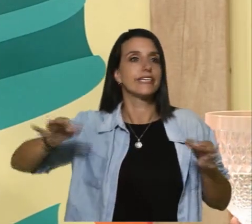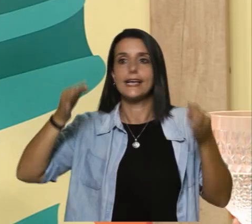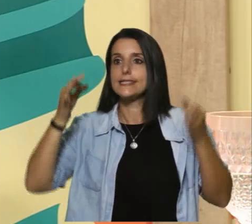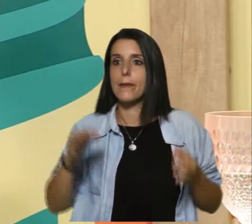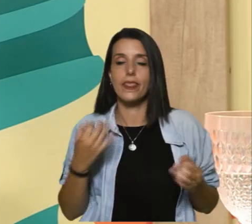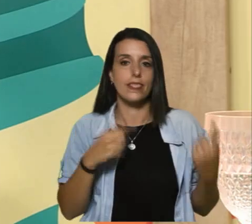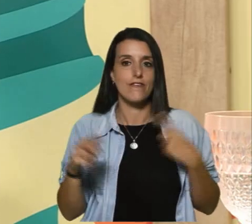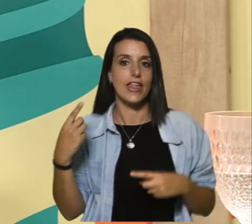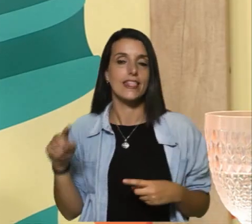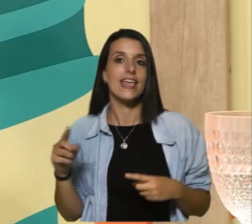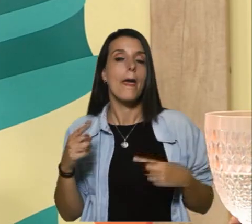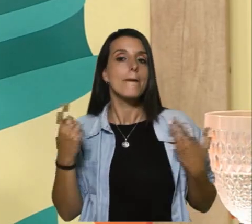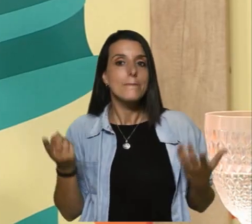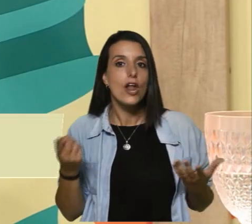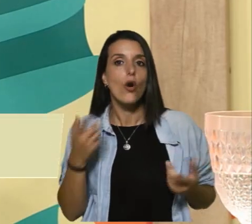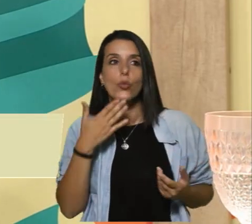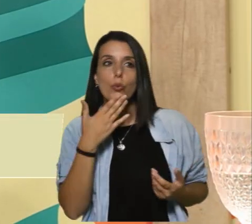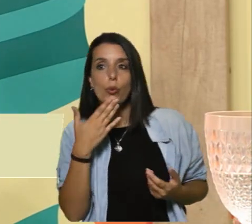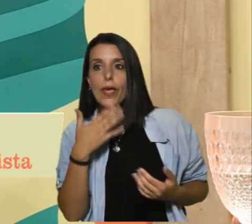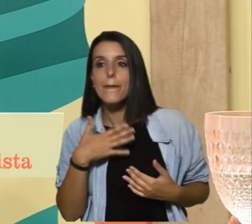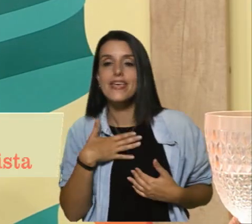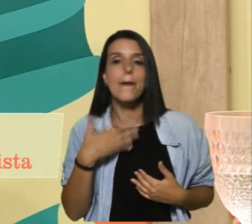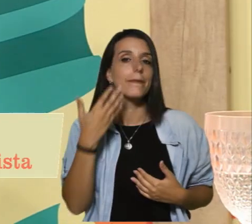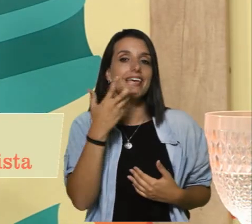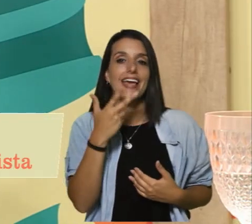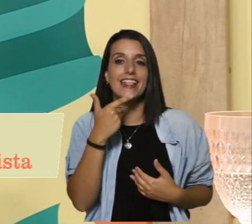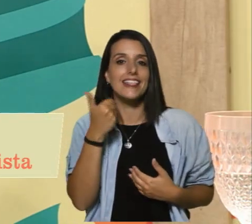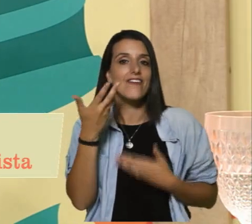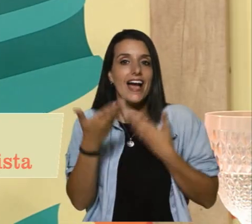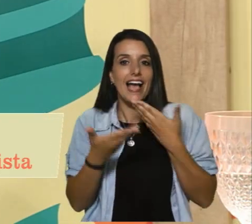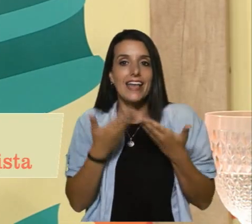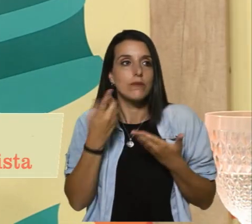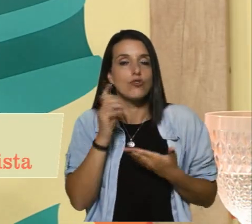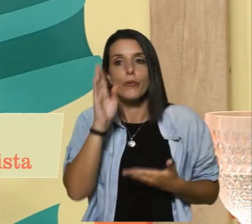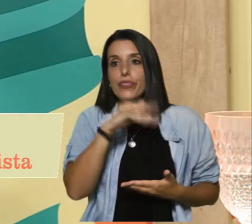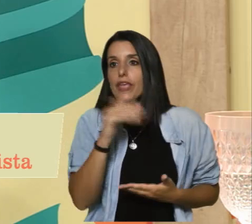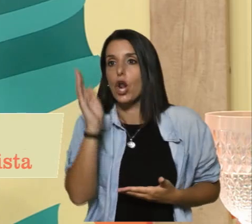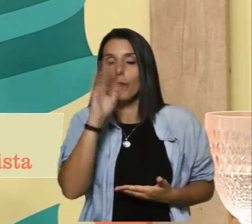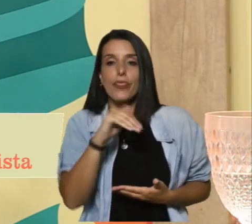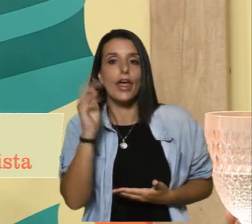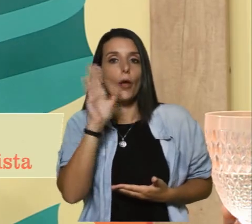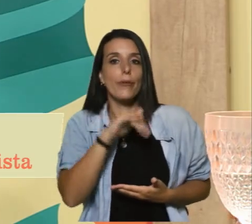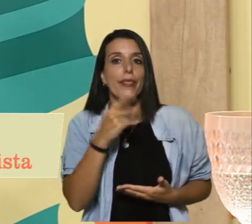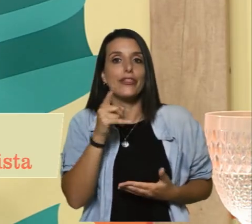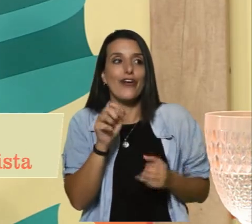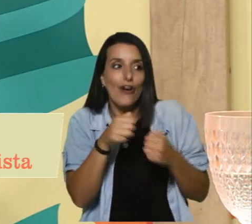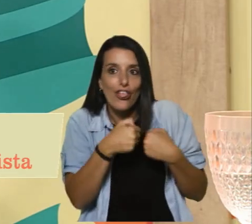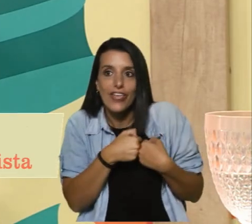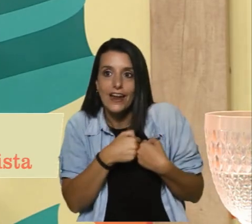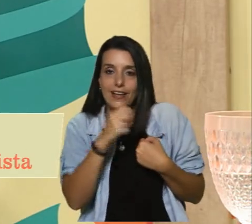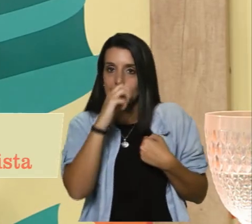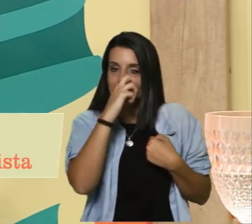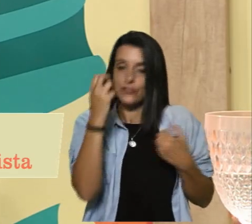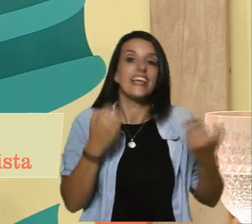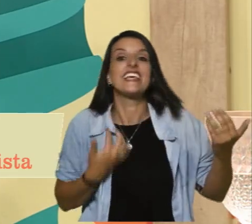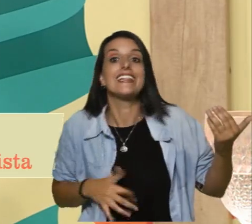diversa. Pero la inquietud mía era, a mí me encantaba cantar, pero como no se me daba muy bien, me tenía que esconder atrás de algo y agarré una